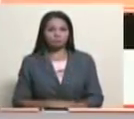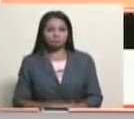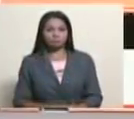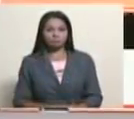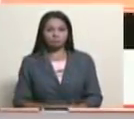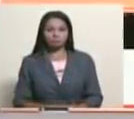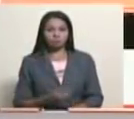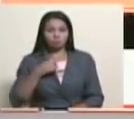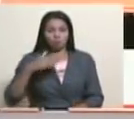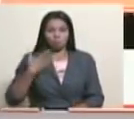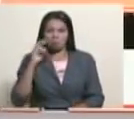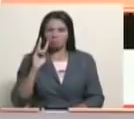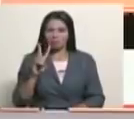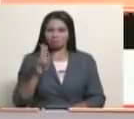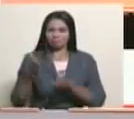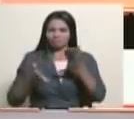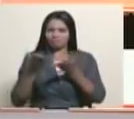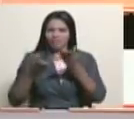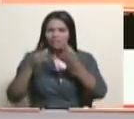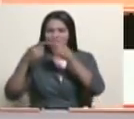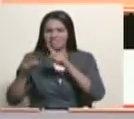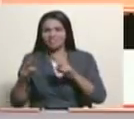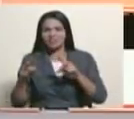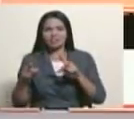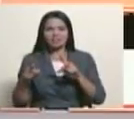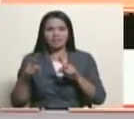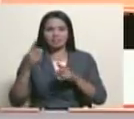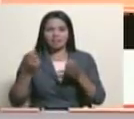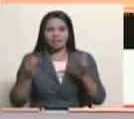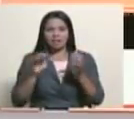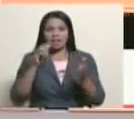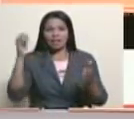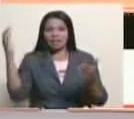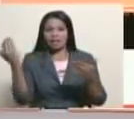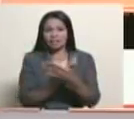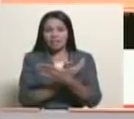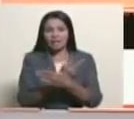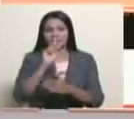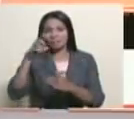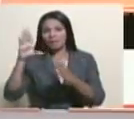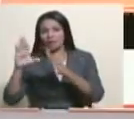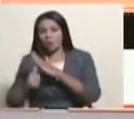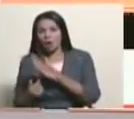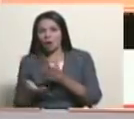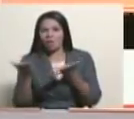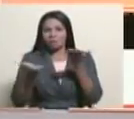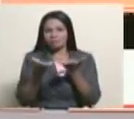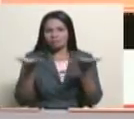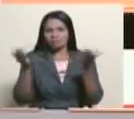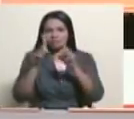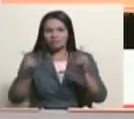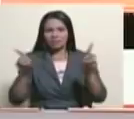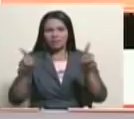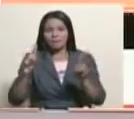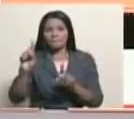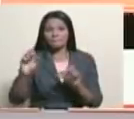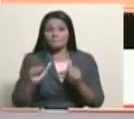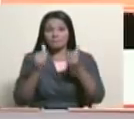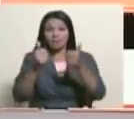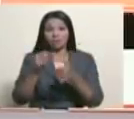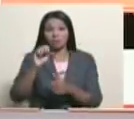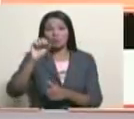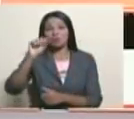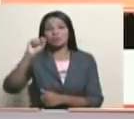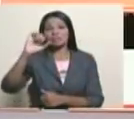Si pudiera haber una diferencia entre congelar, quitarnos y robarnos, empezando por Citgo,